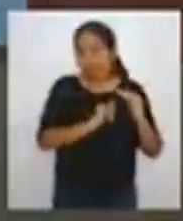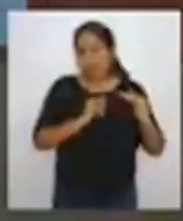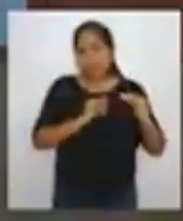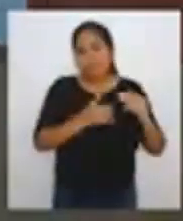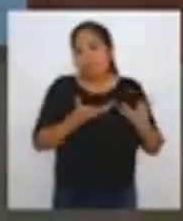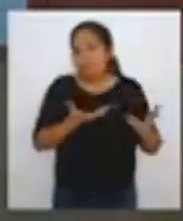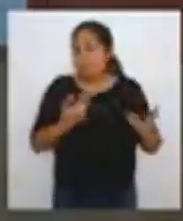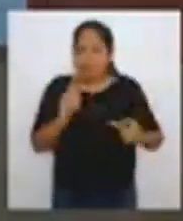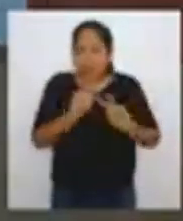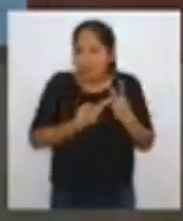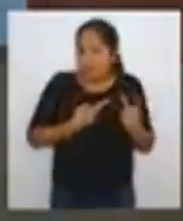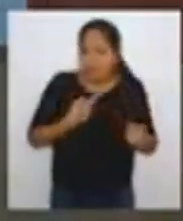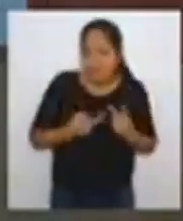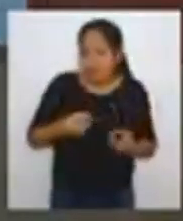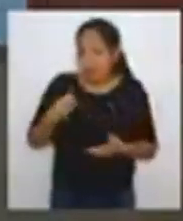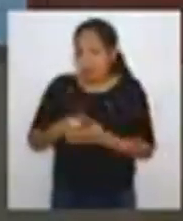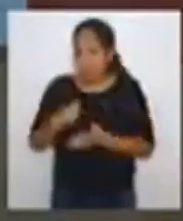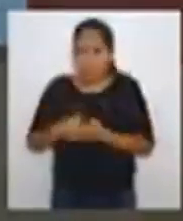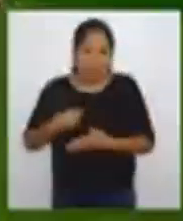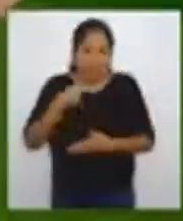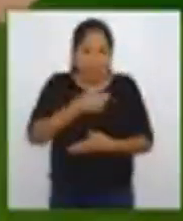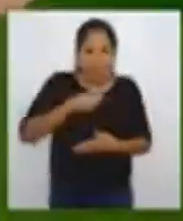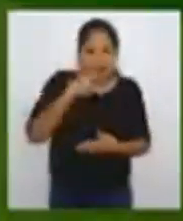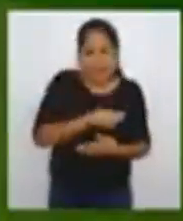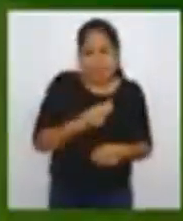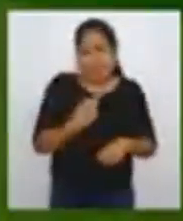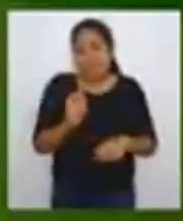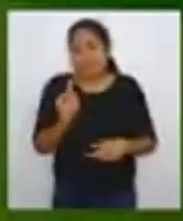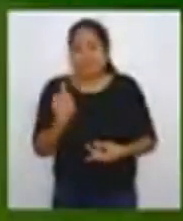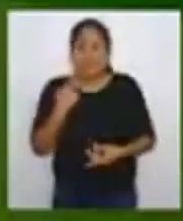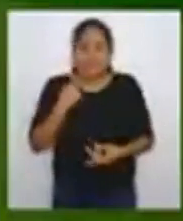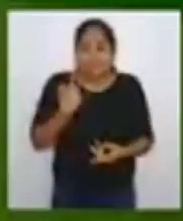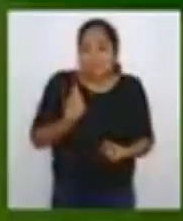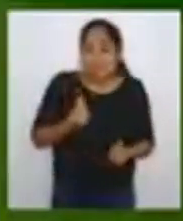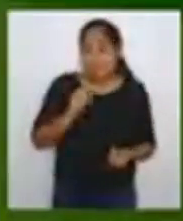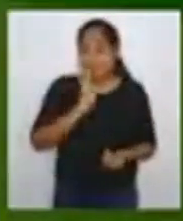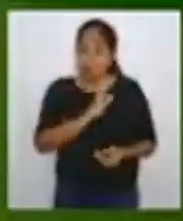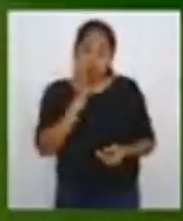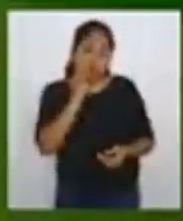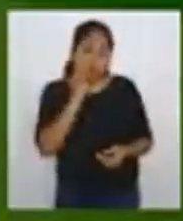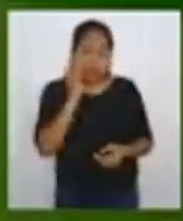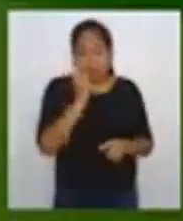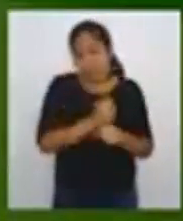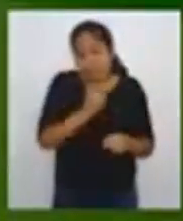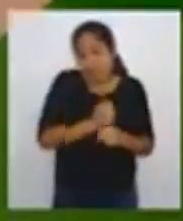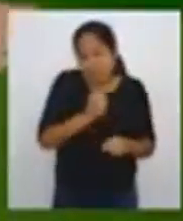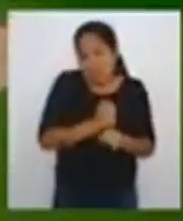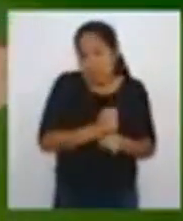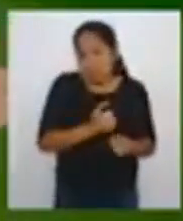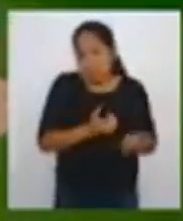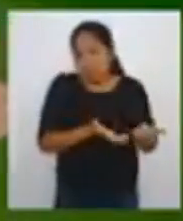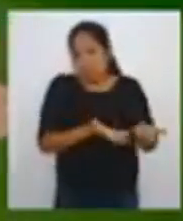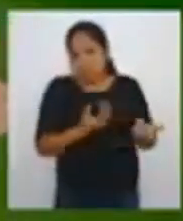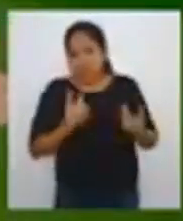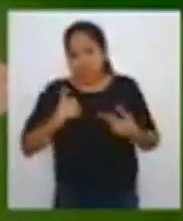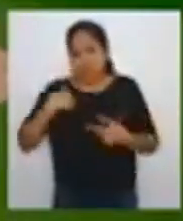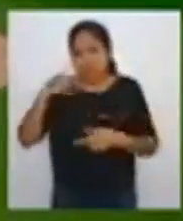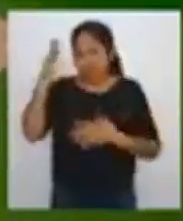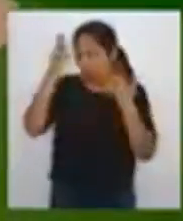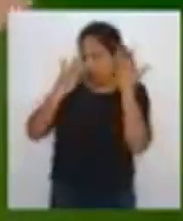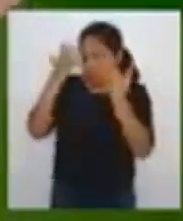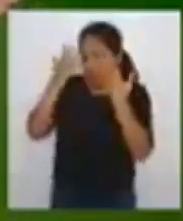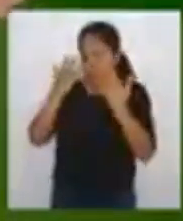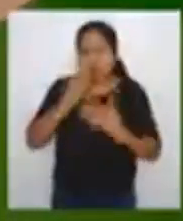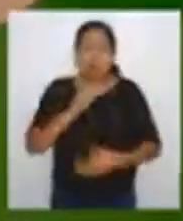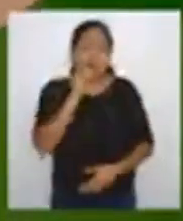pero siempre nos comunicamos. Solo que no puedo pasarles la pensión, ando con las justas. Su mamá trabaja y lo resuelve, pero